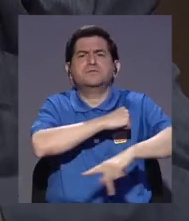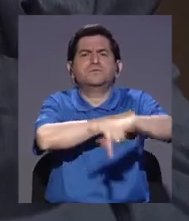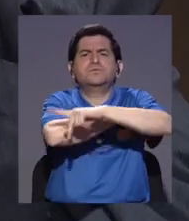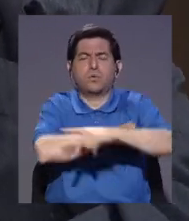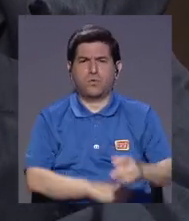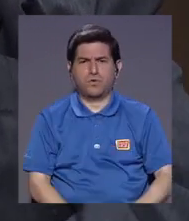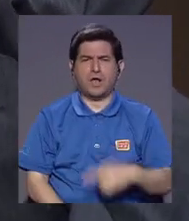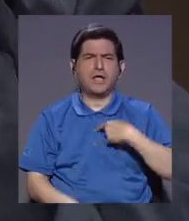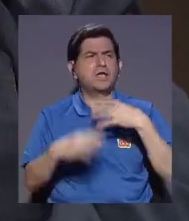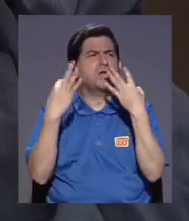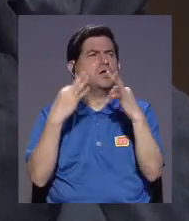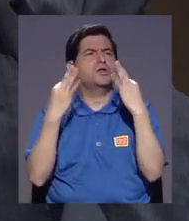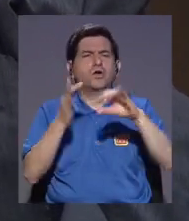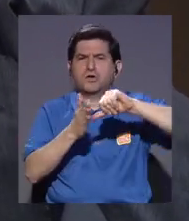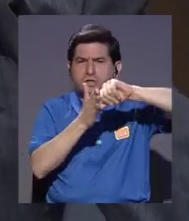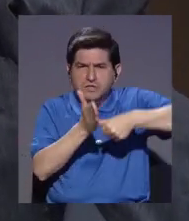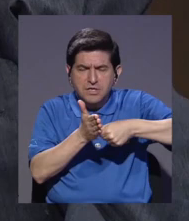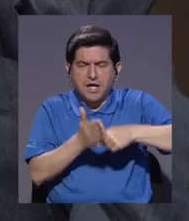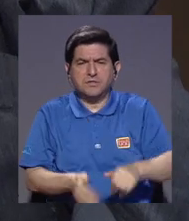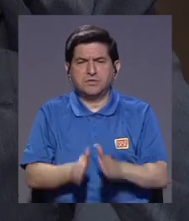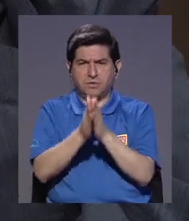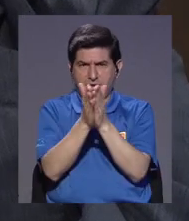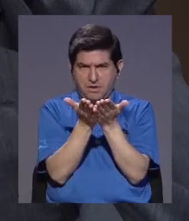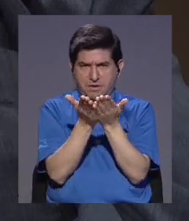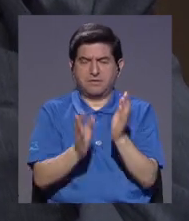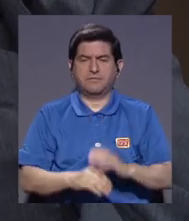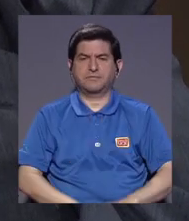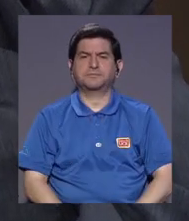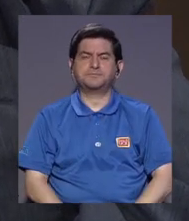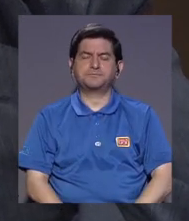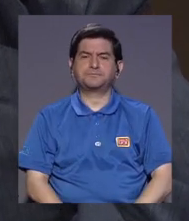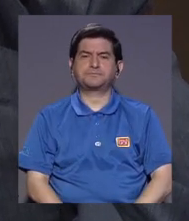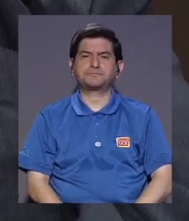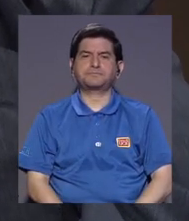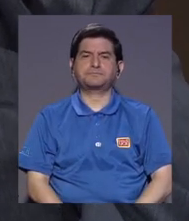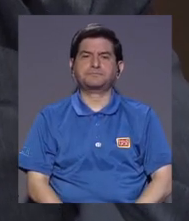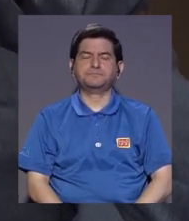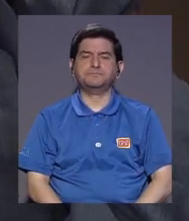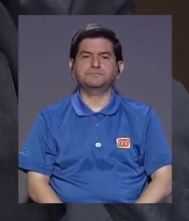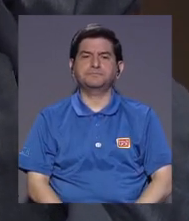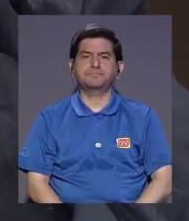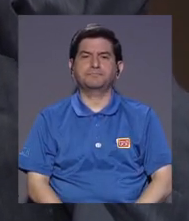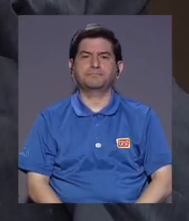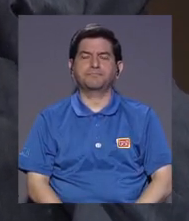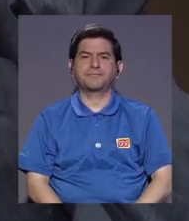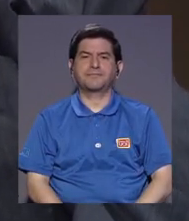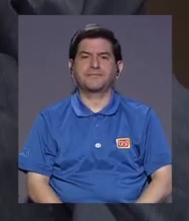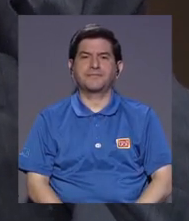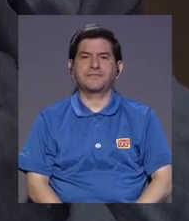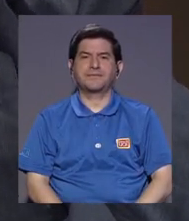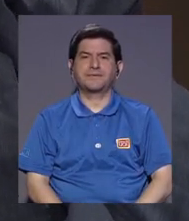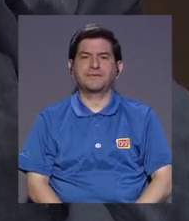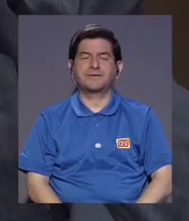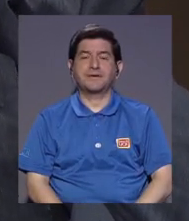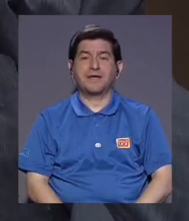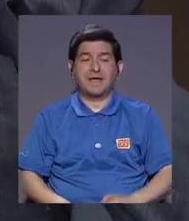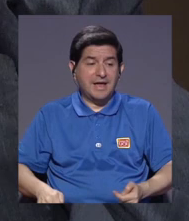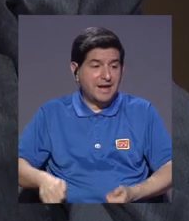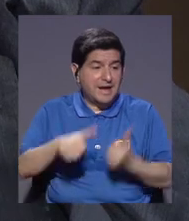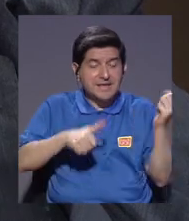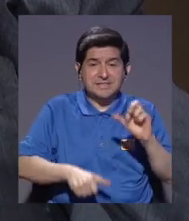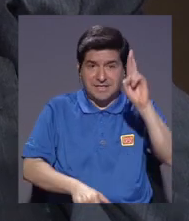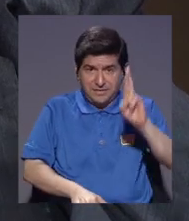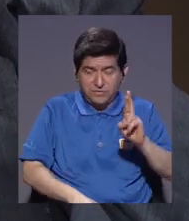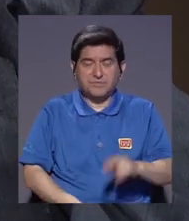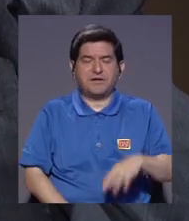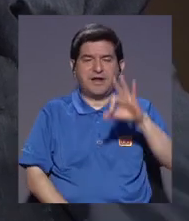historia del país y yo trato de resaltarlo en el libro echar y de costa